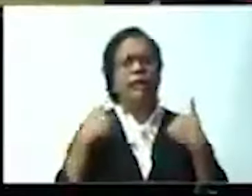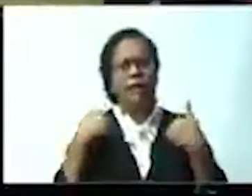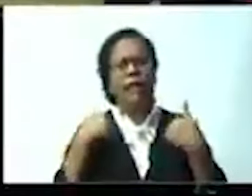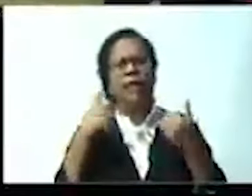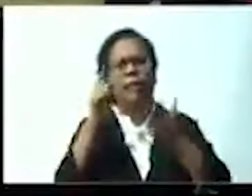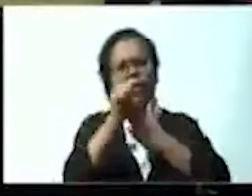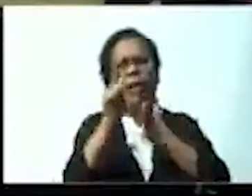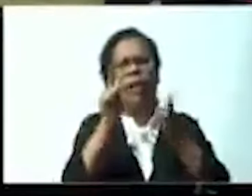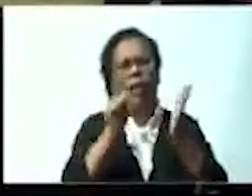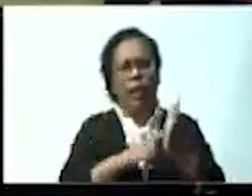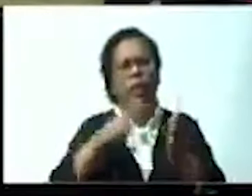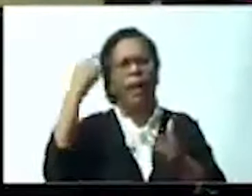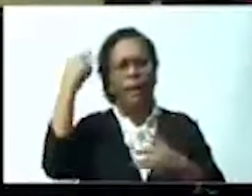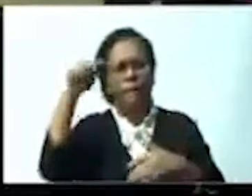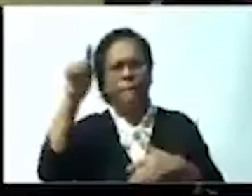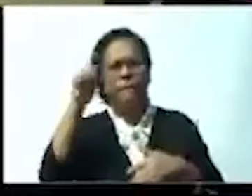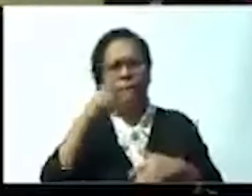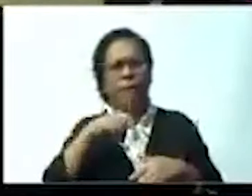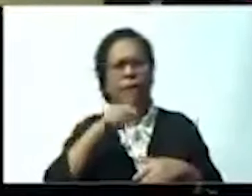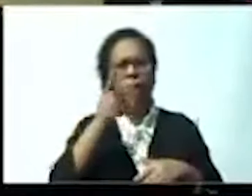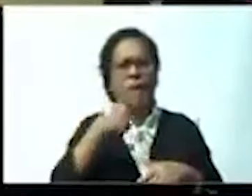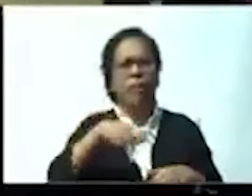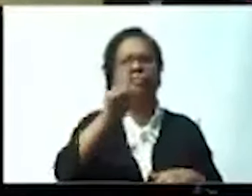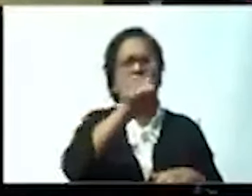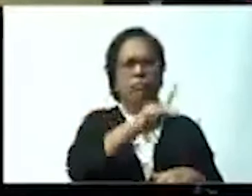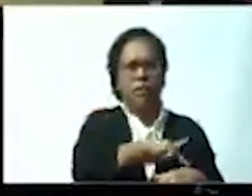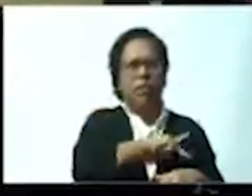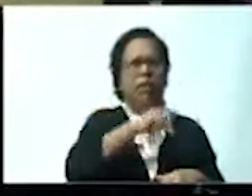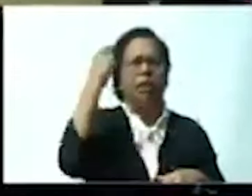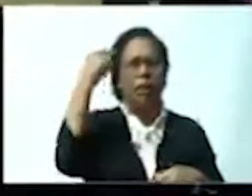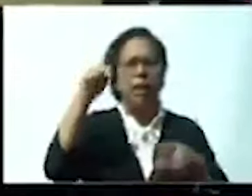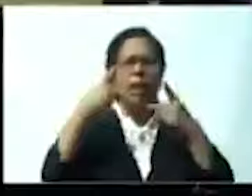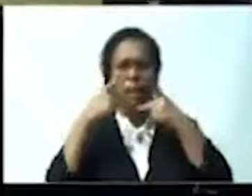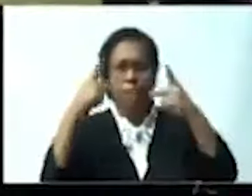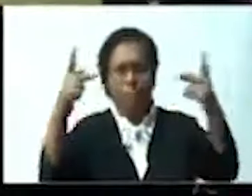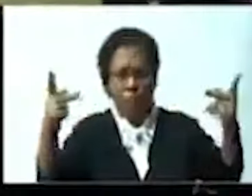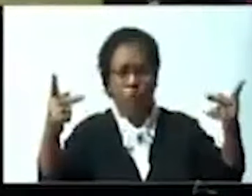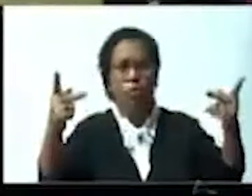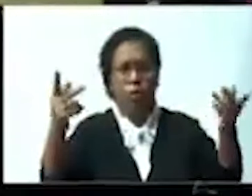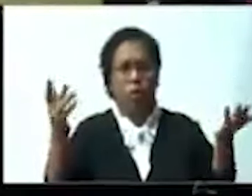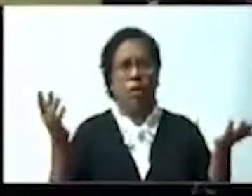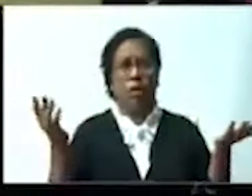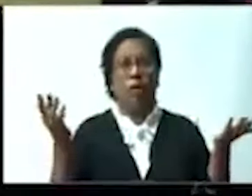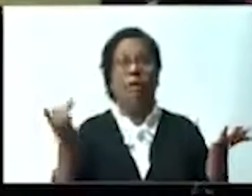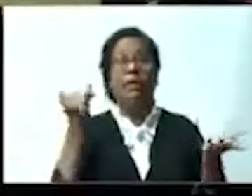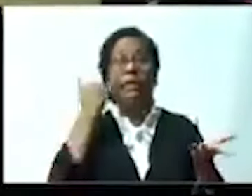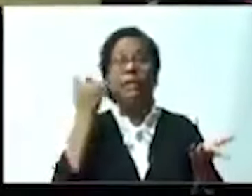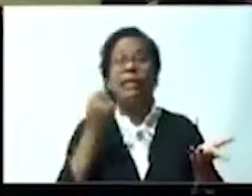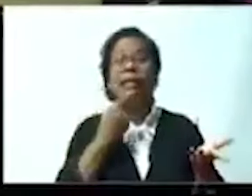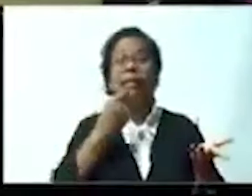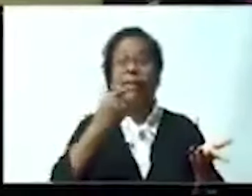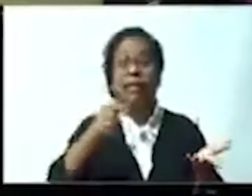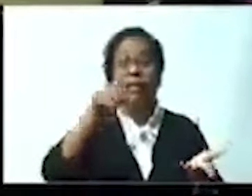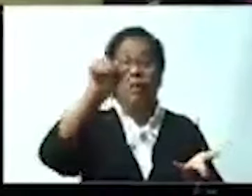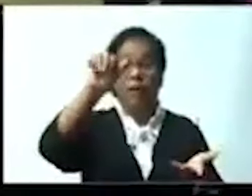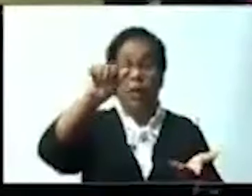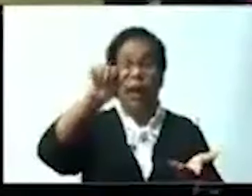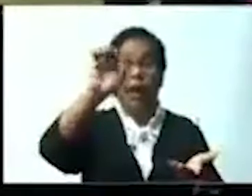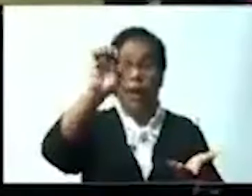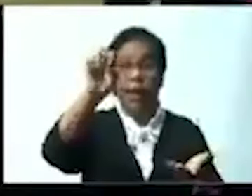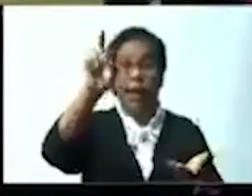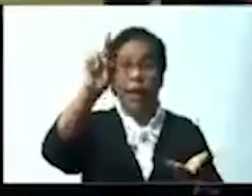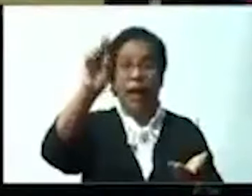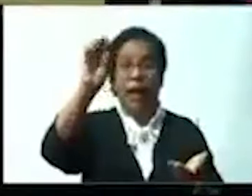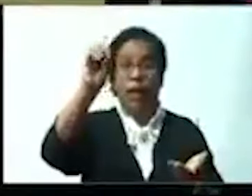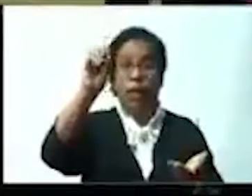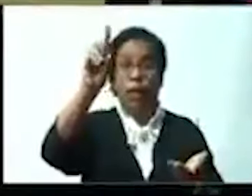que Aerodón siglo XXI, Aeropuerto Dominicano siglo XXI, no cumplió, nosotros le pedimos al ministro de Obras